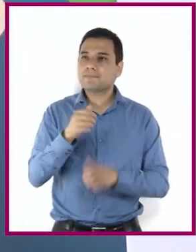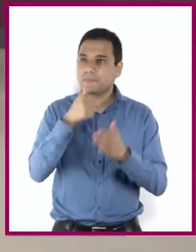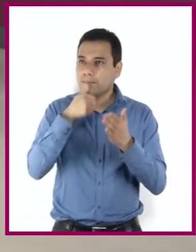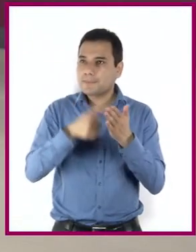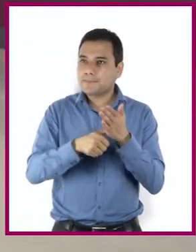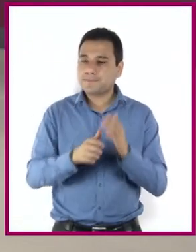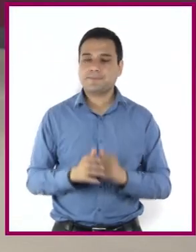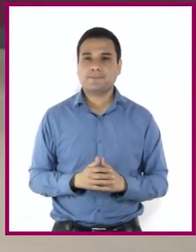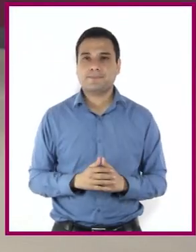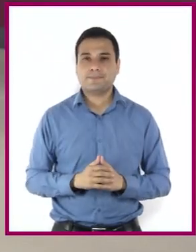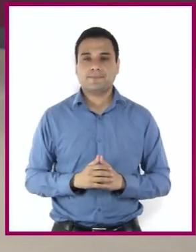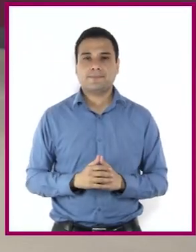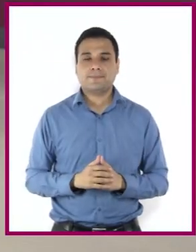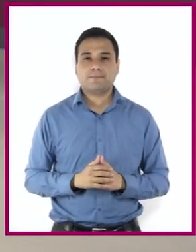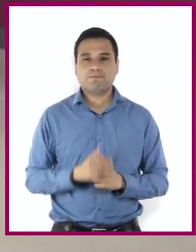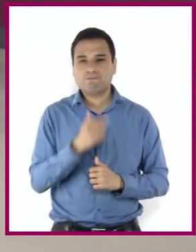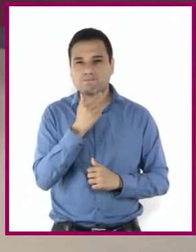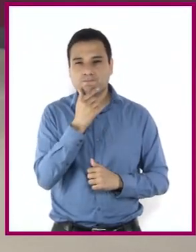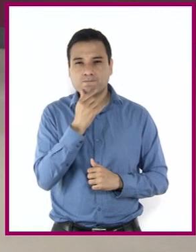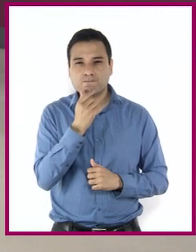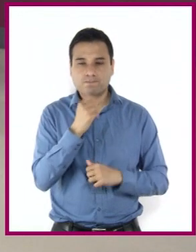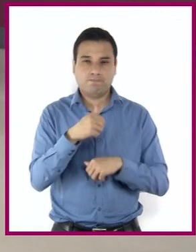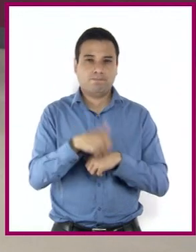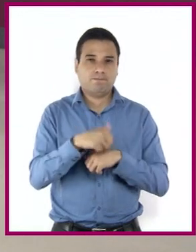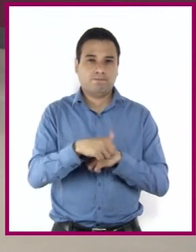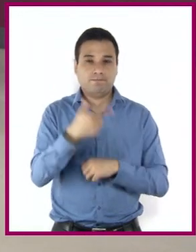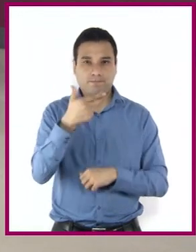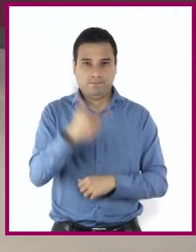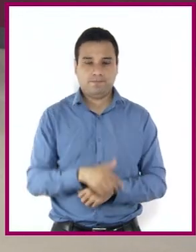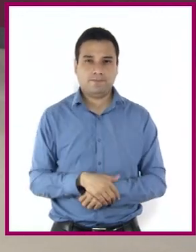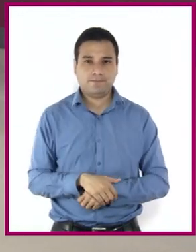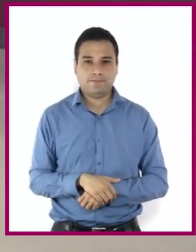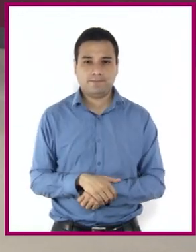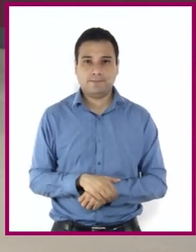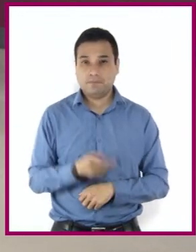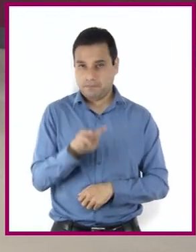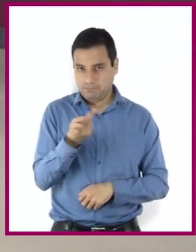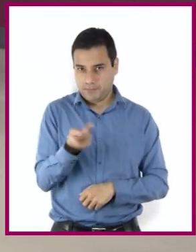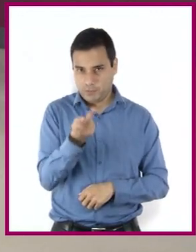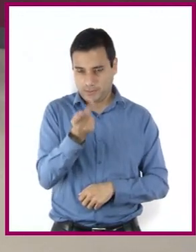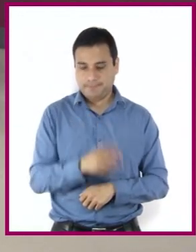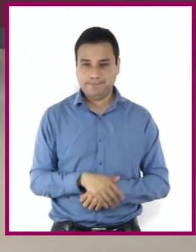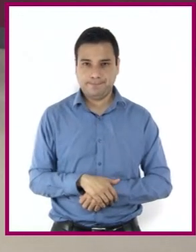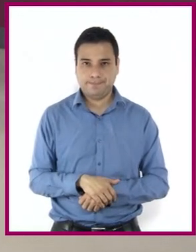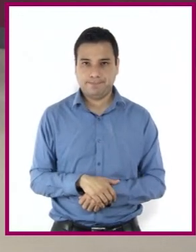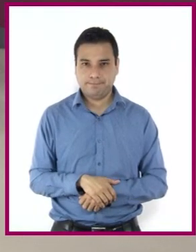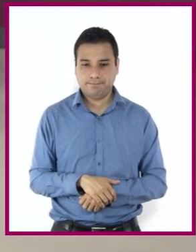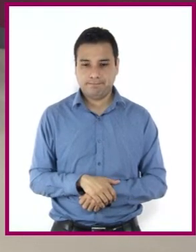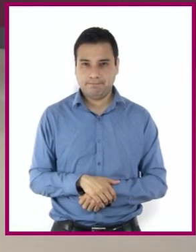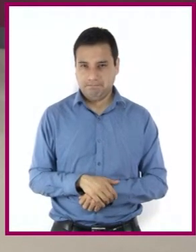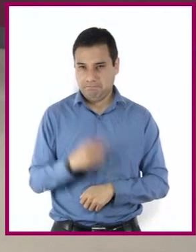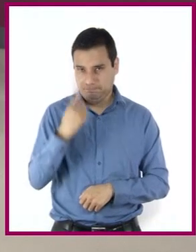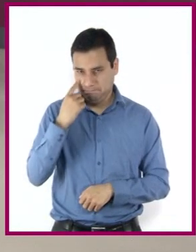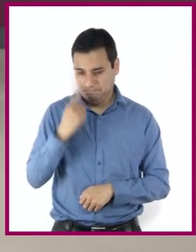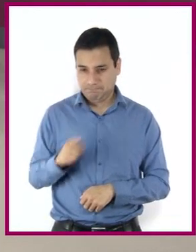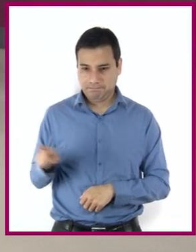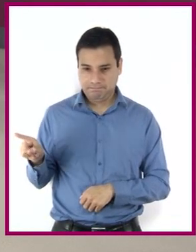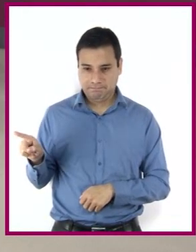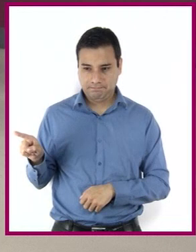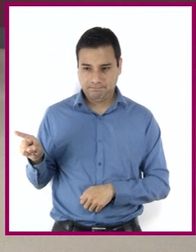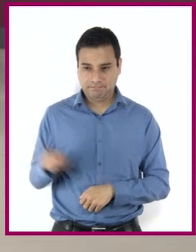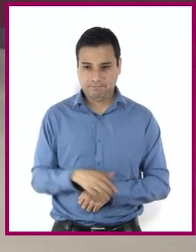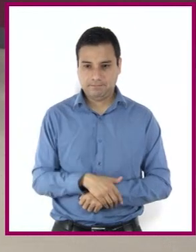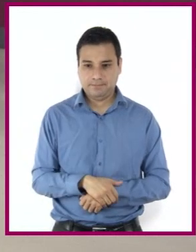sobre. Elijo el número 7. La pregunta dice así: ¿qué institución se fundó